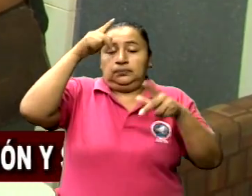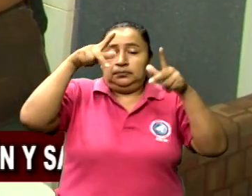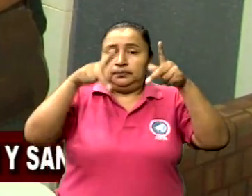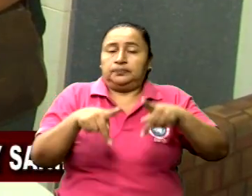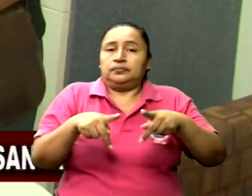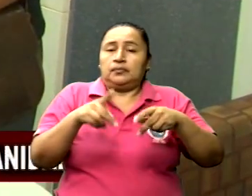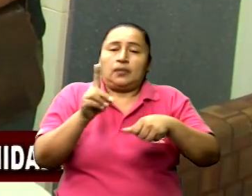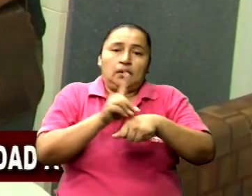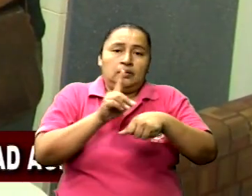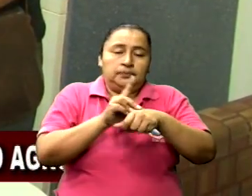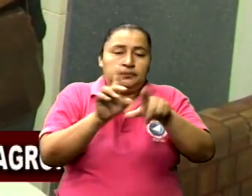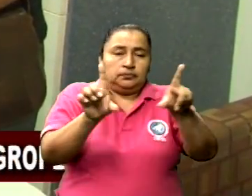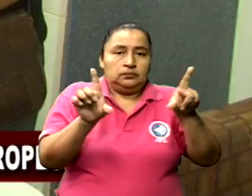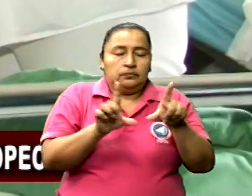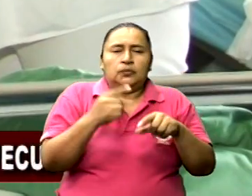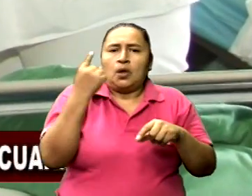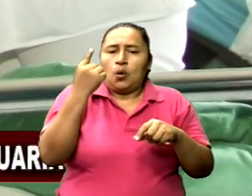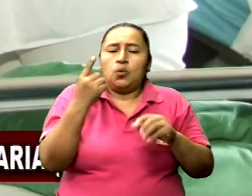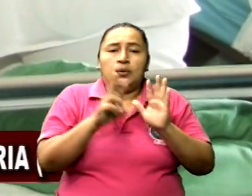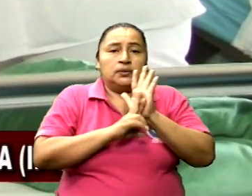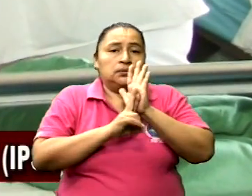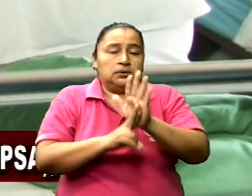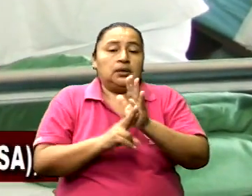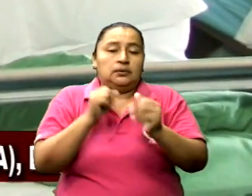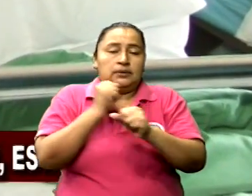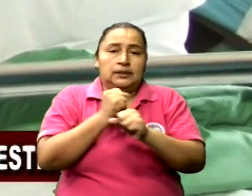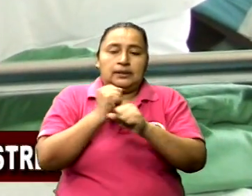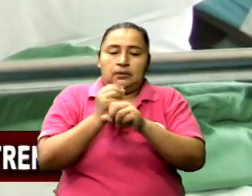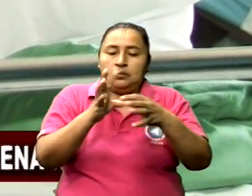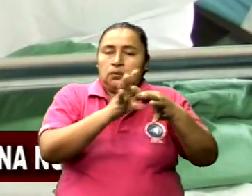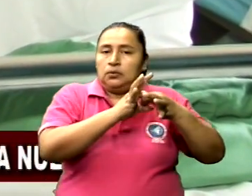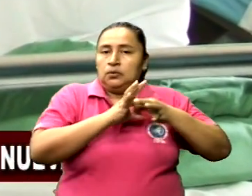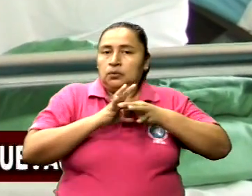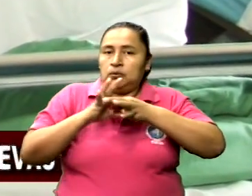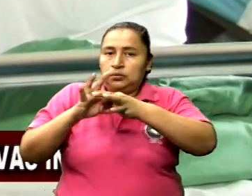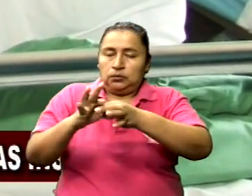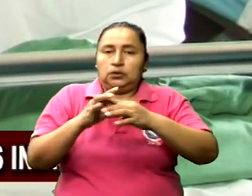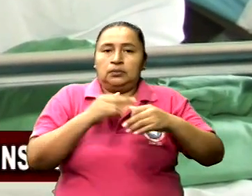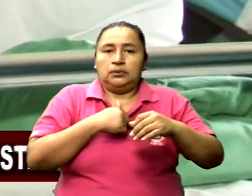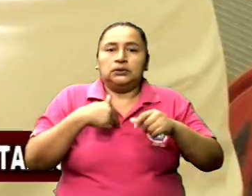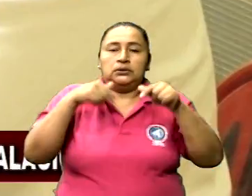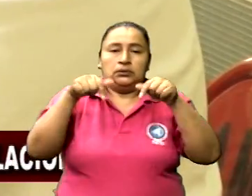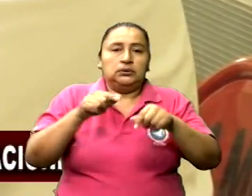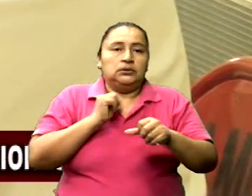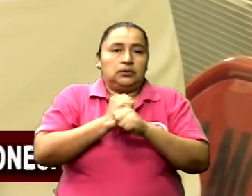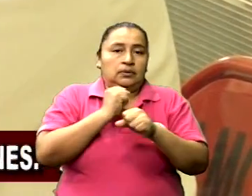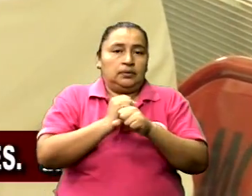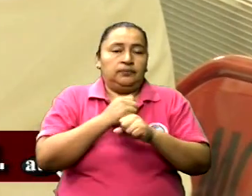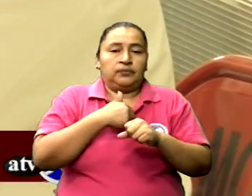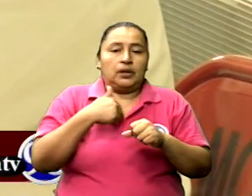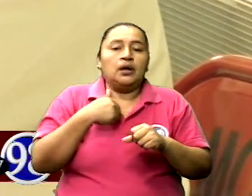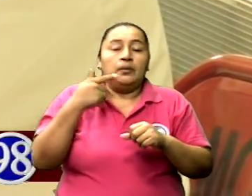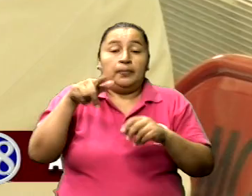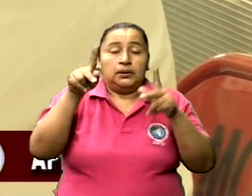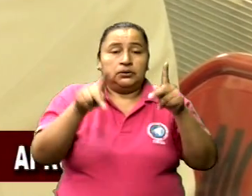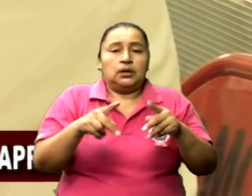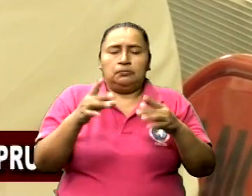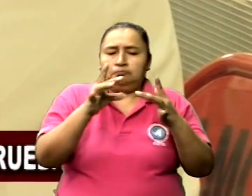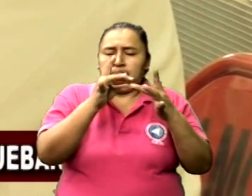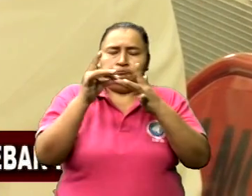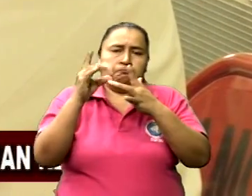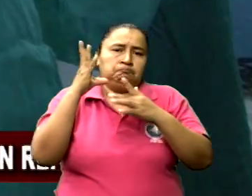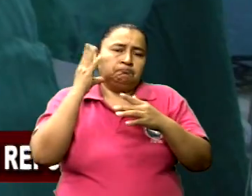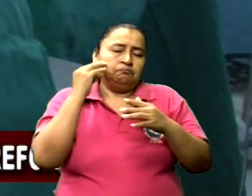médico local es uno de los resultados del trabajo conjunto con las brigadas médicas extranjeras altamente especializadas